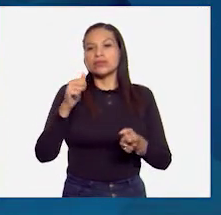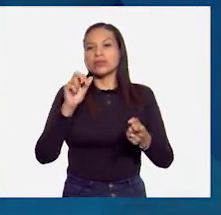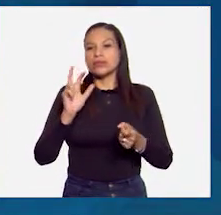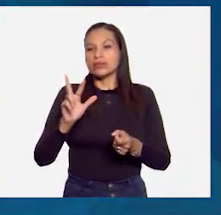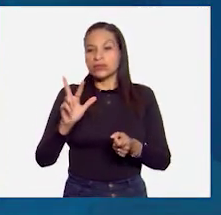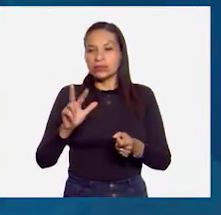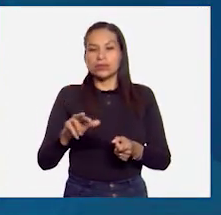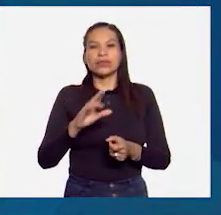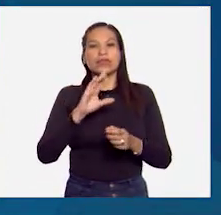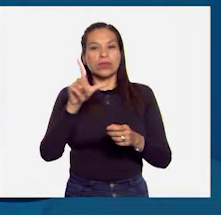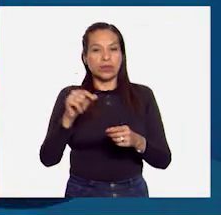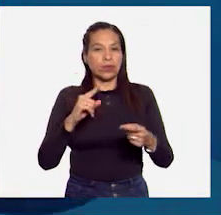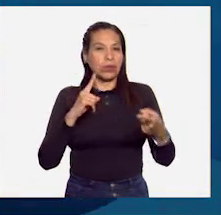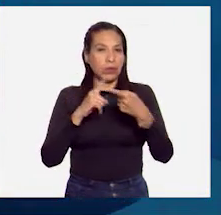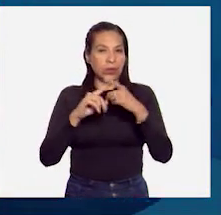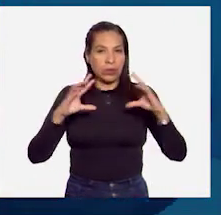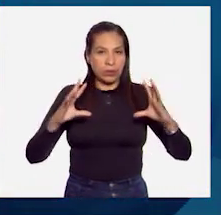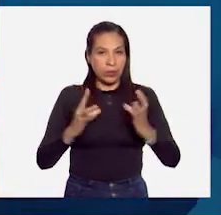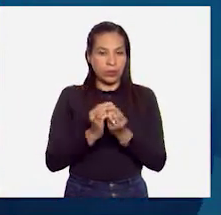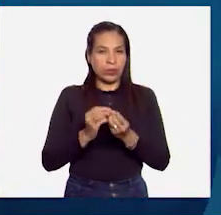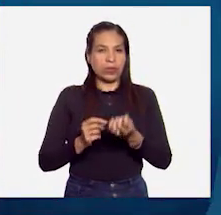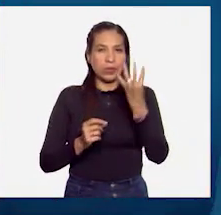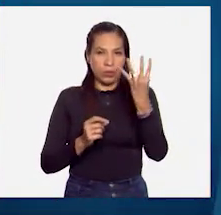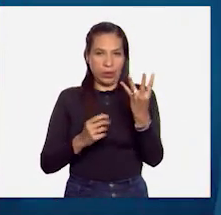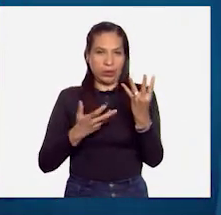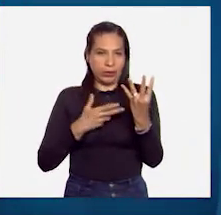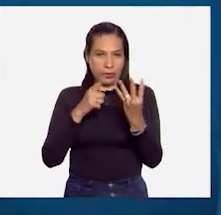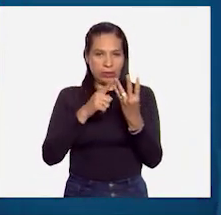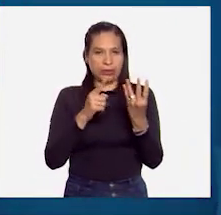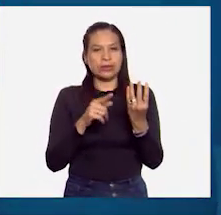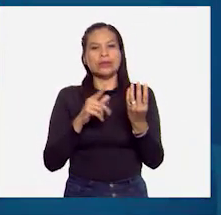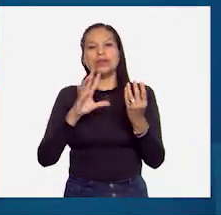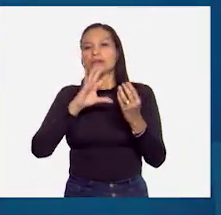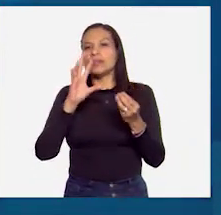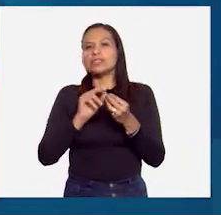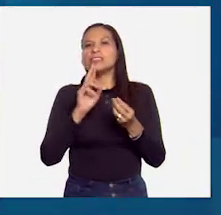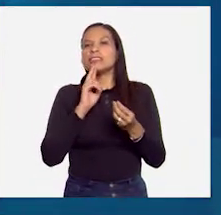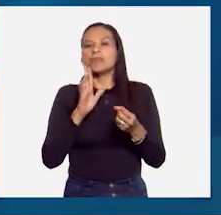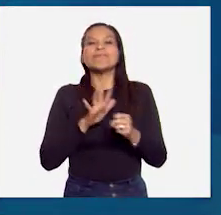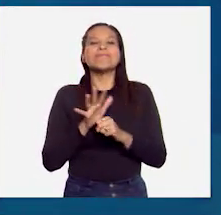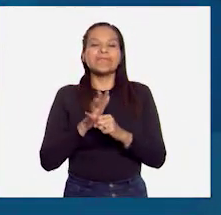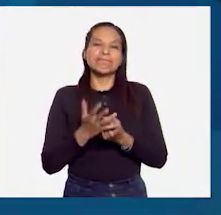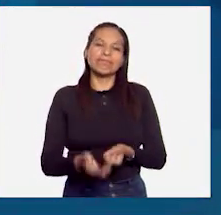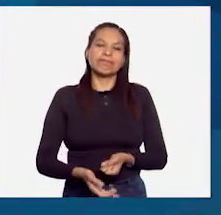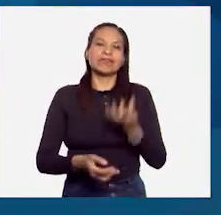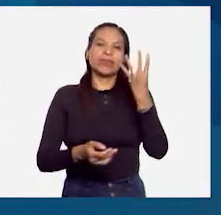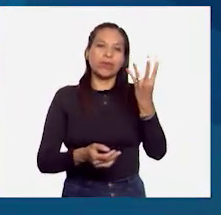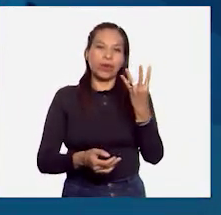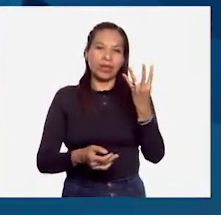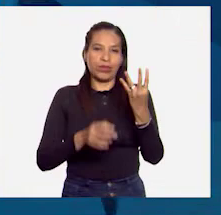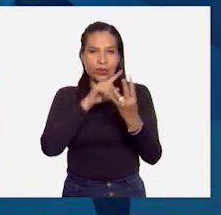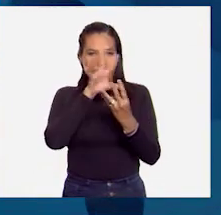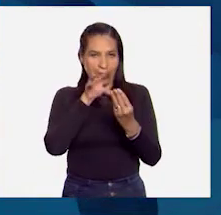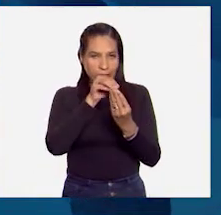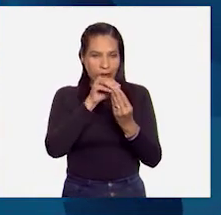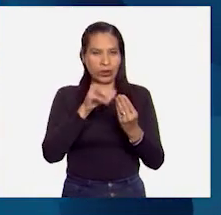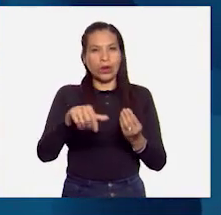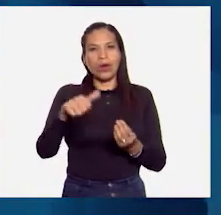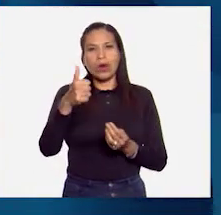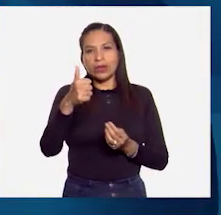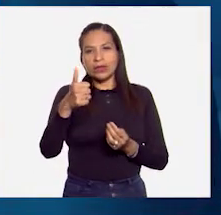18avos. Y sumados los 4 enteros que ya tenía, el resultado final es 4 enteros,